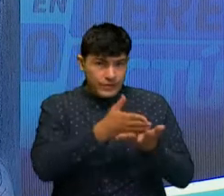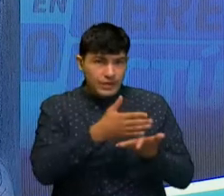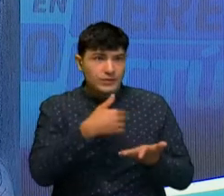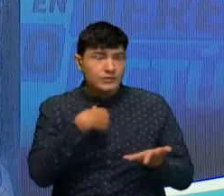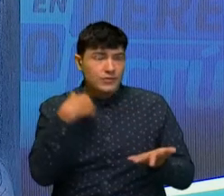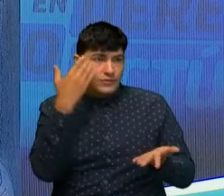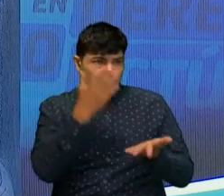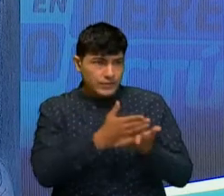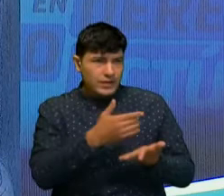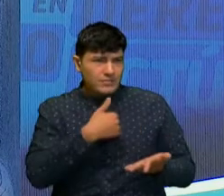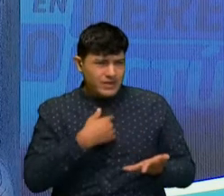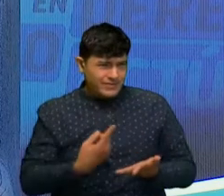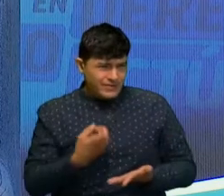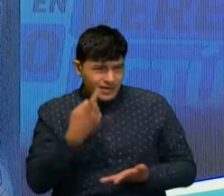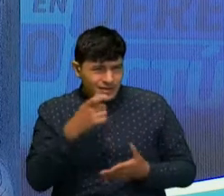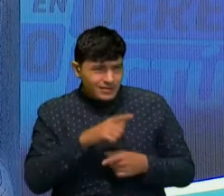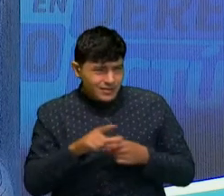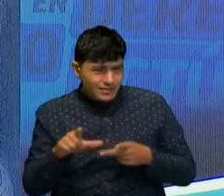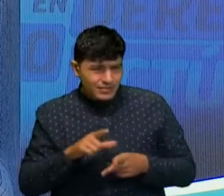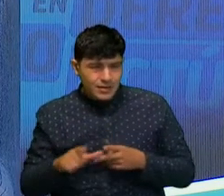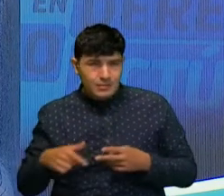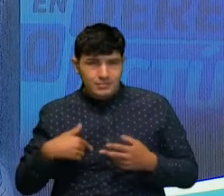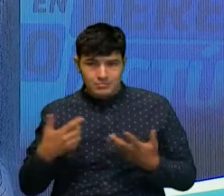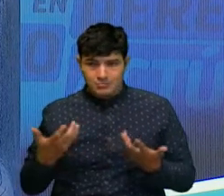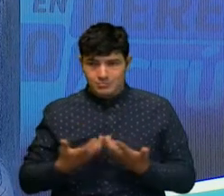que me faltaban semanas y me